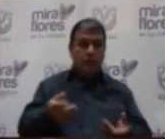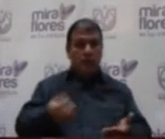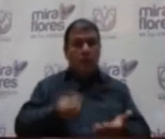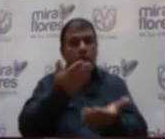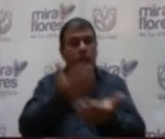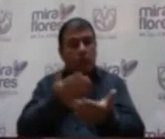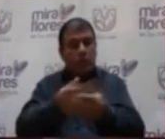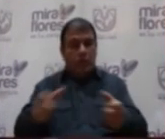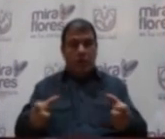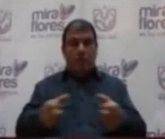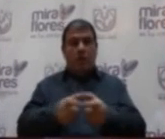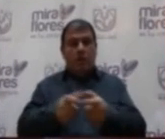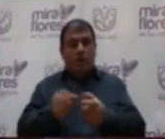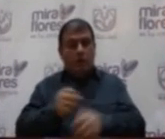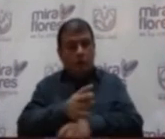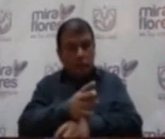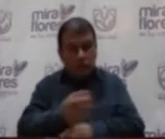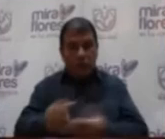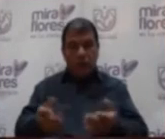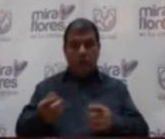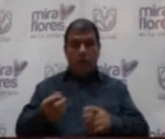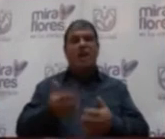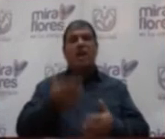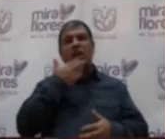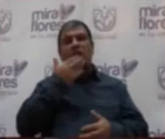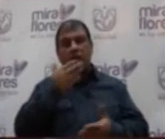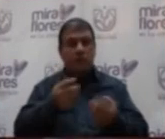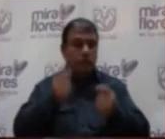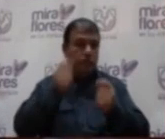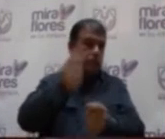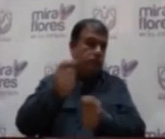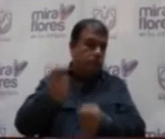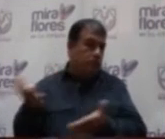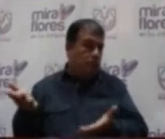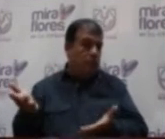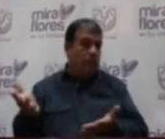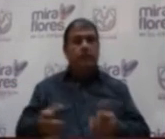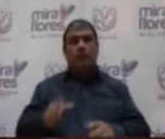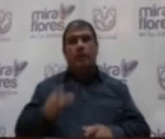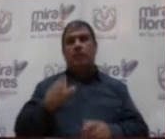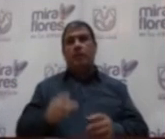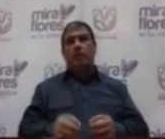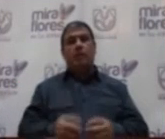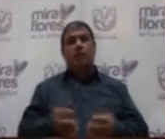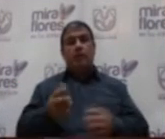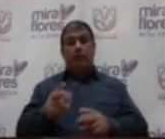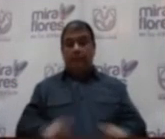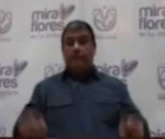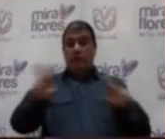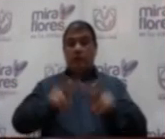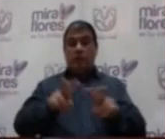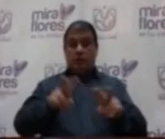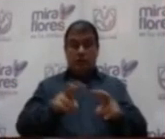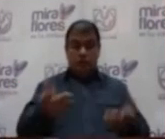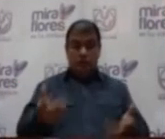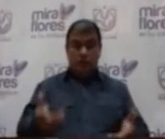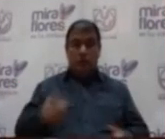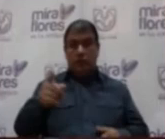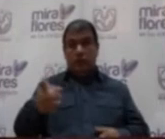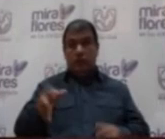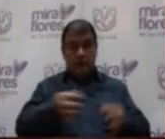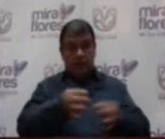Consejo la organización benéfica que va a recibir estos bienes. La valorización es a la que usted, señor regidor,